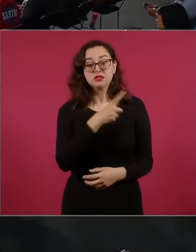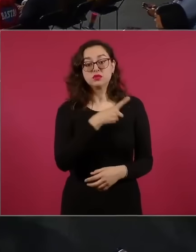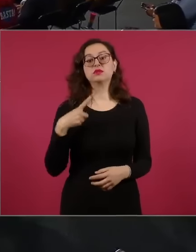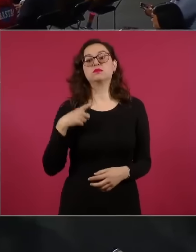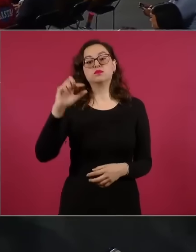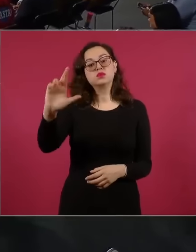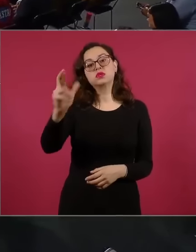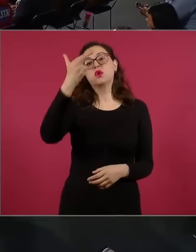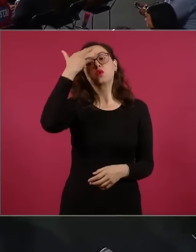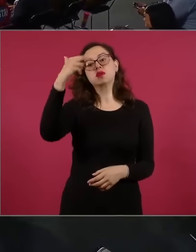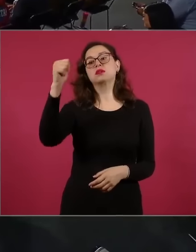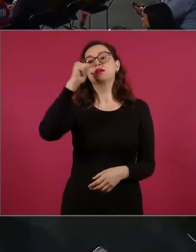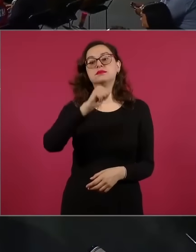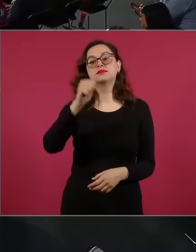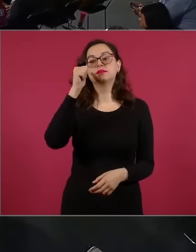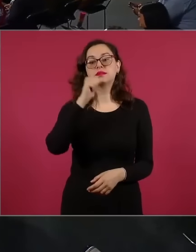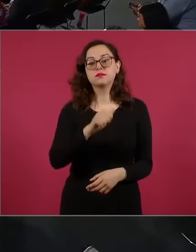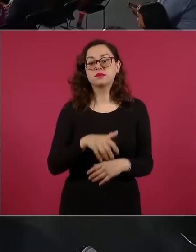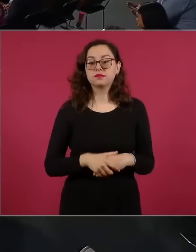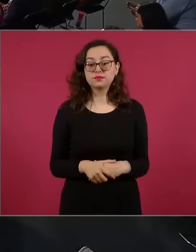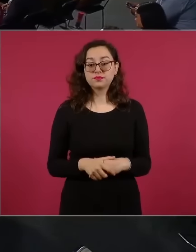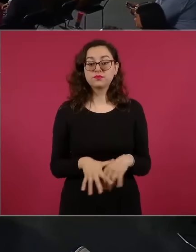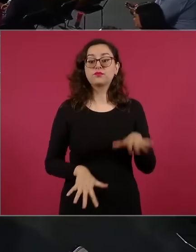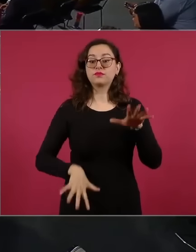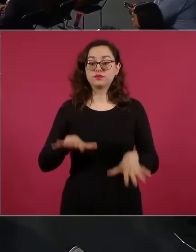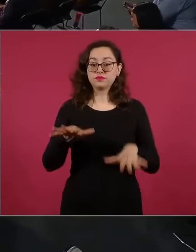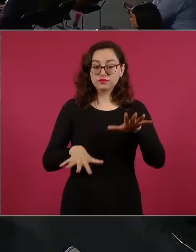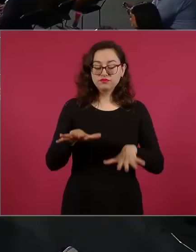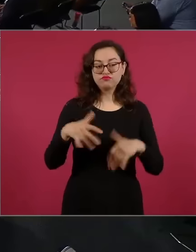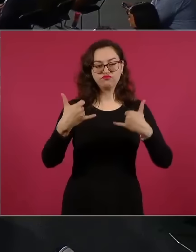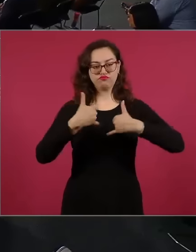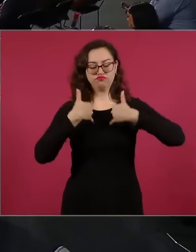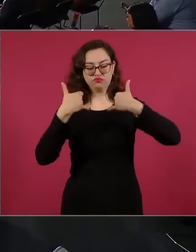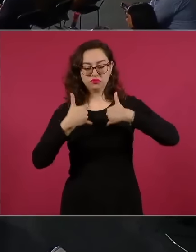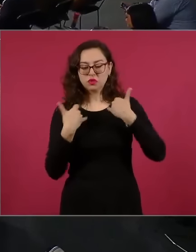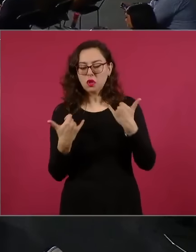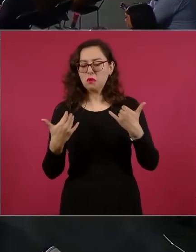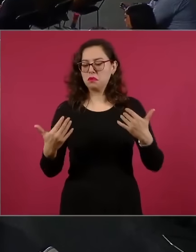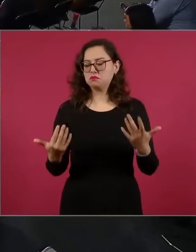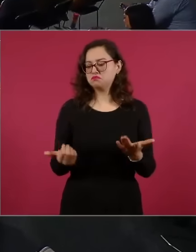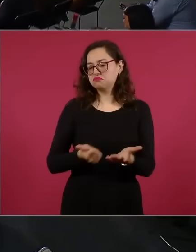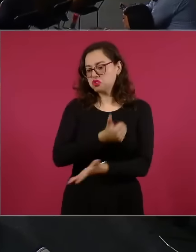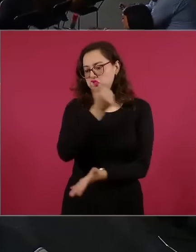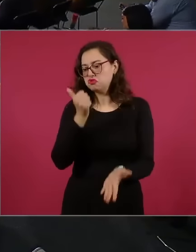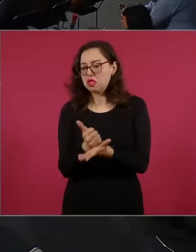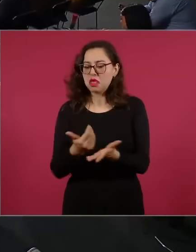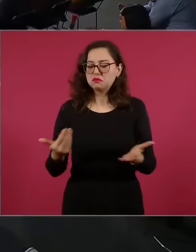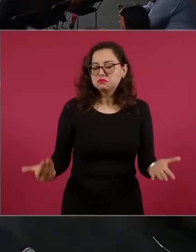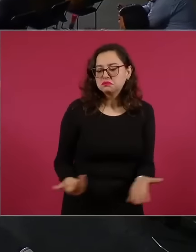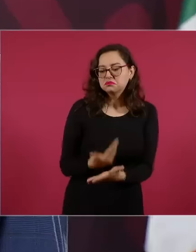jóvenes ya muchos nacieron en las ciudades, pero sus padres, sus